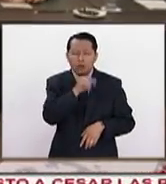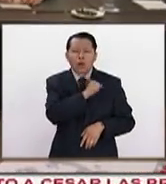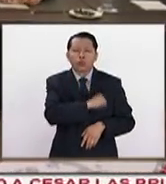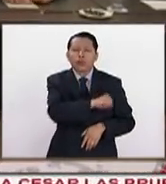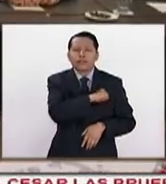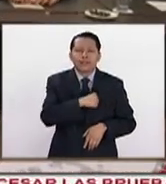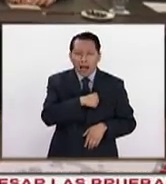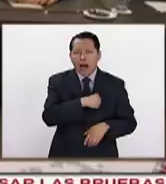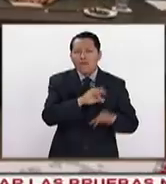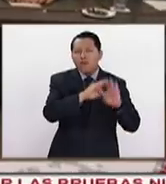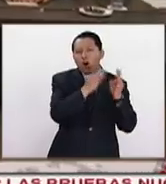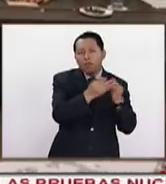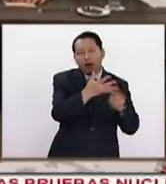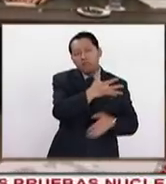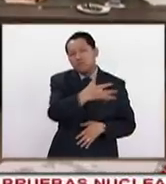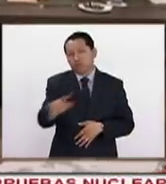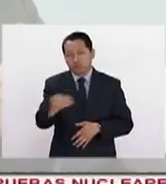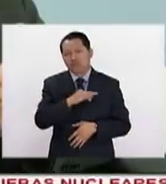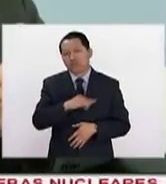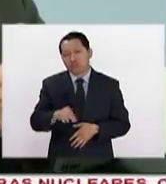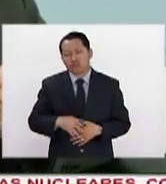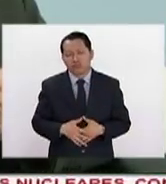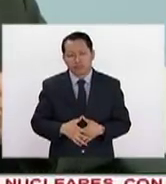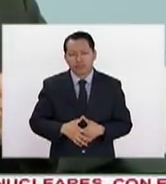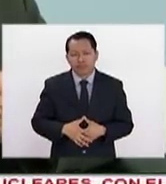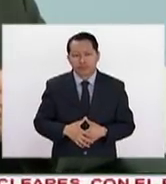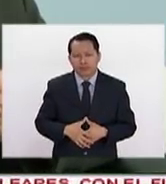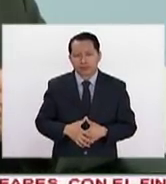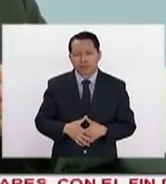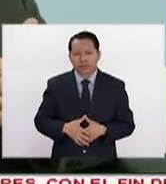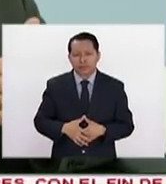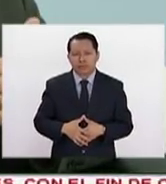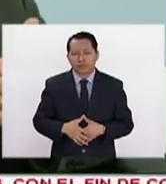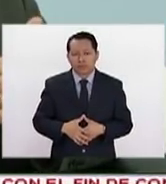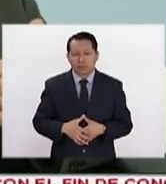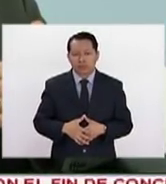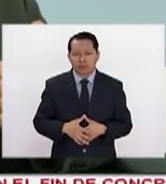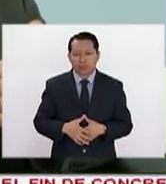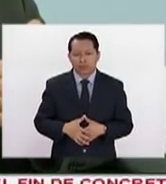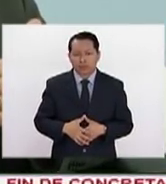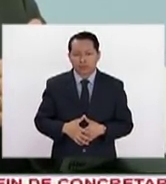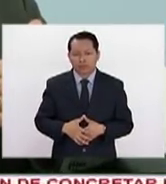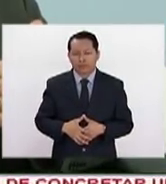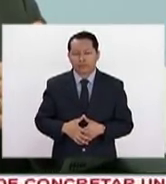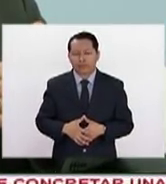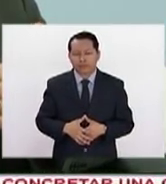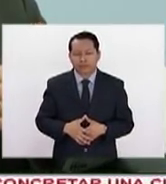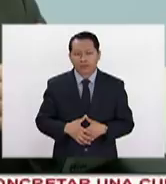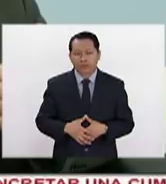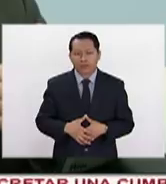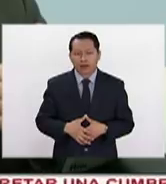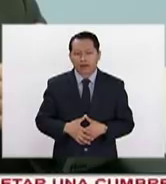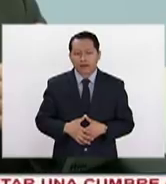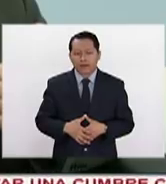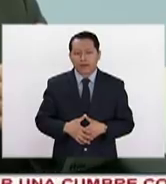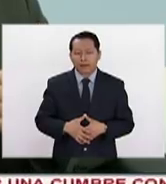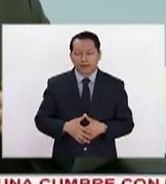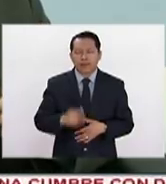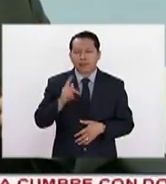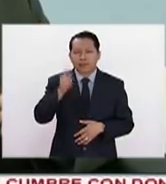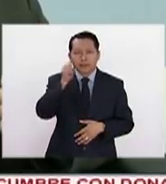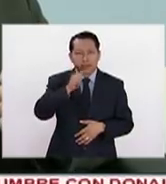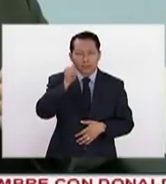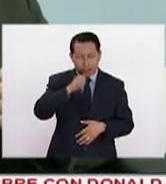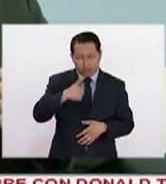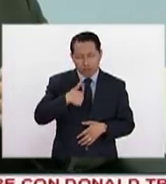más eficaz y atractiva. La independencia es la sola opción, pas du tout. Siempre he